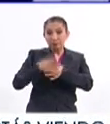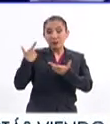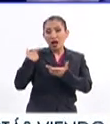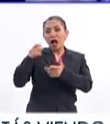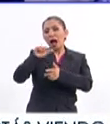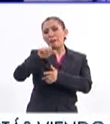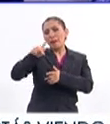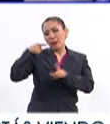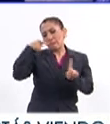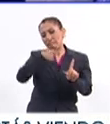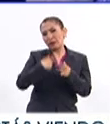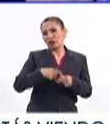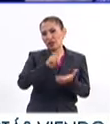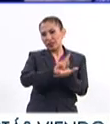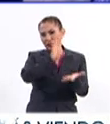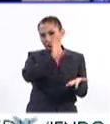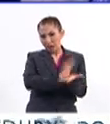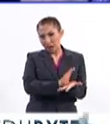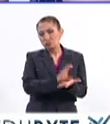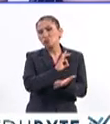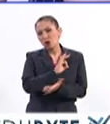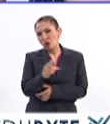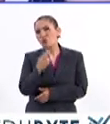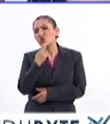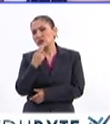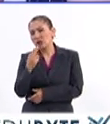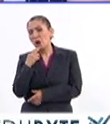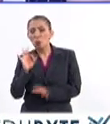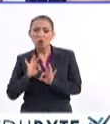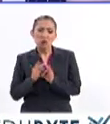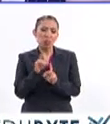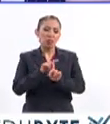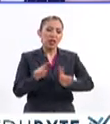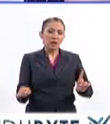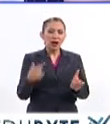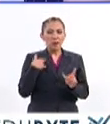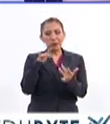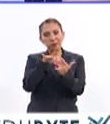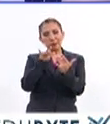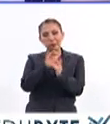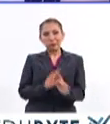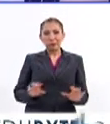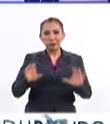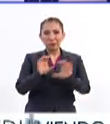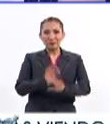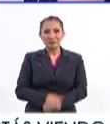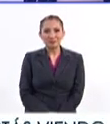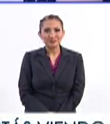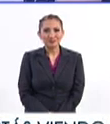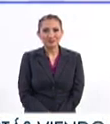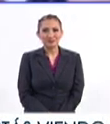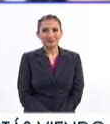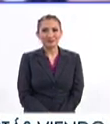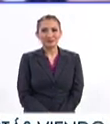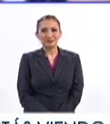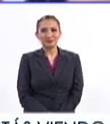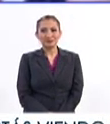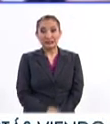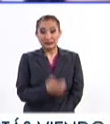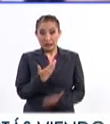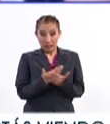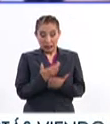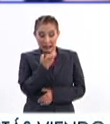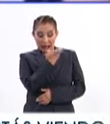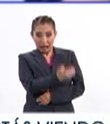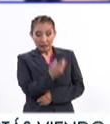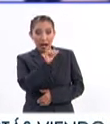Aunque la aplicación está dirigida a personas discapacitadas, puede ser utilizada como una forma diferente de interacción tecnológica. Bueno, en este